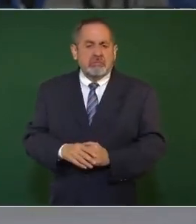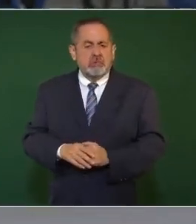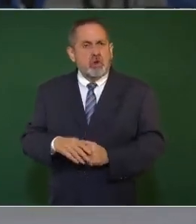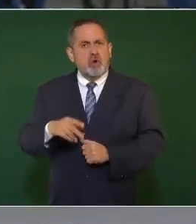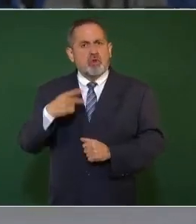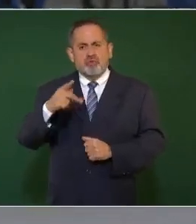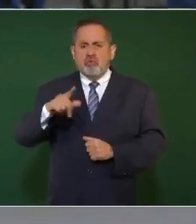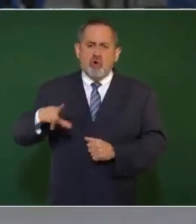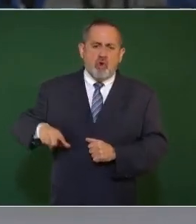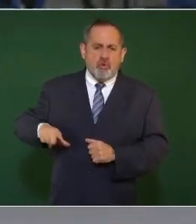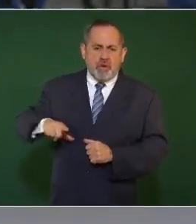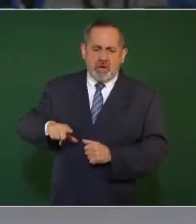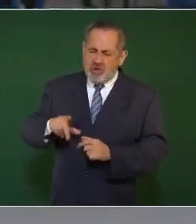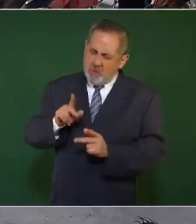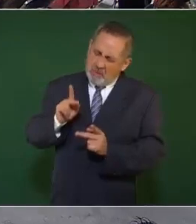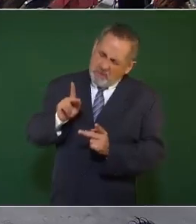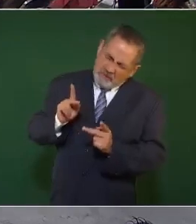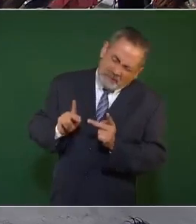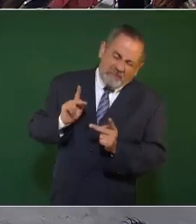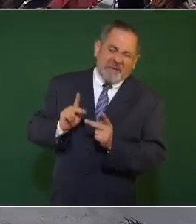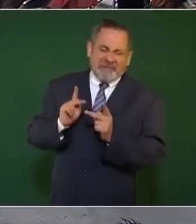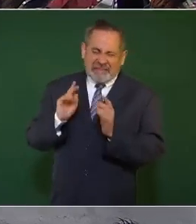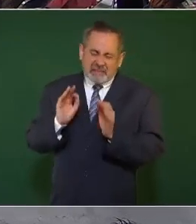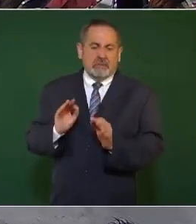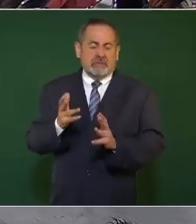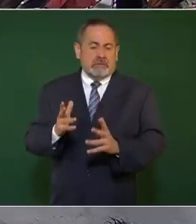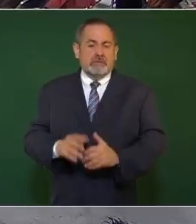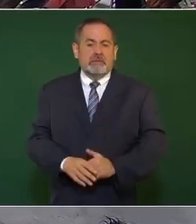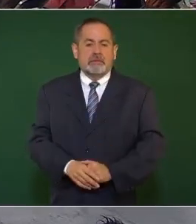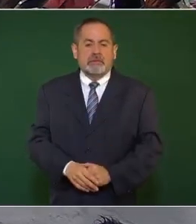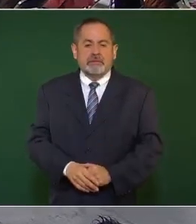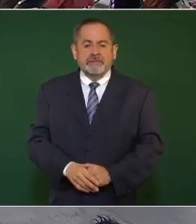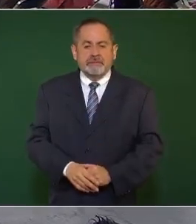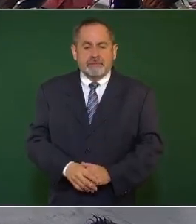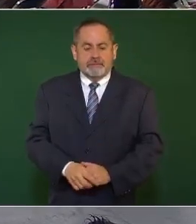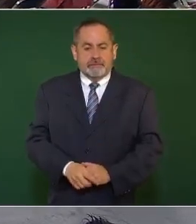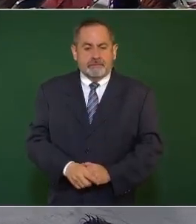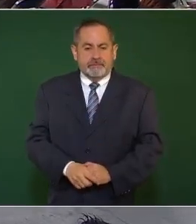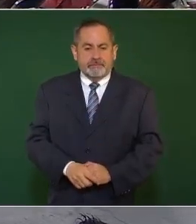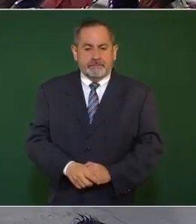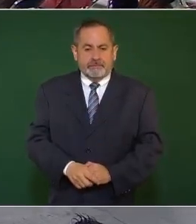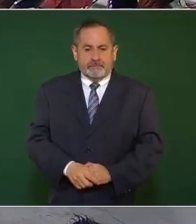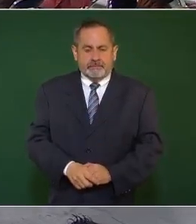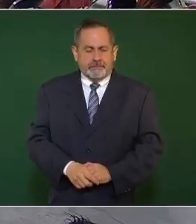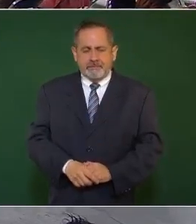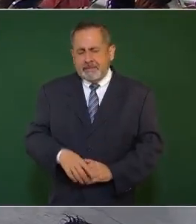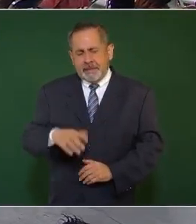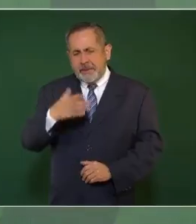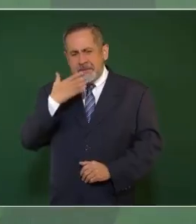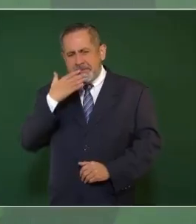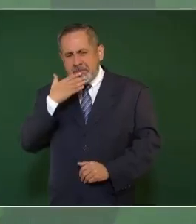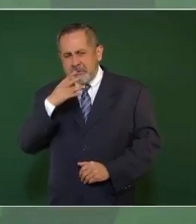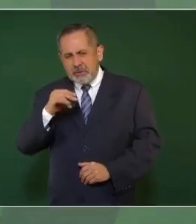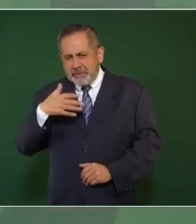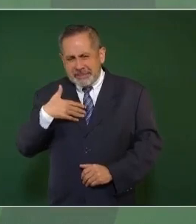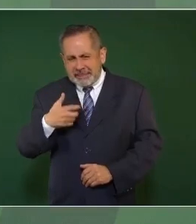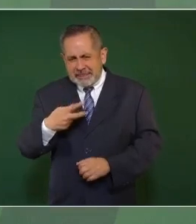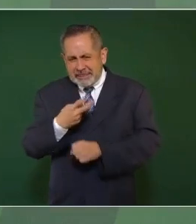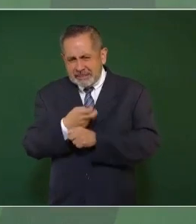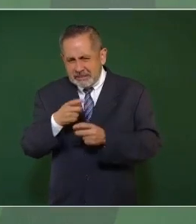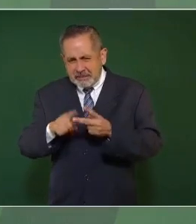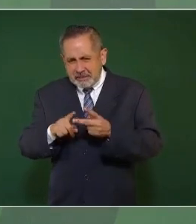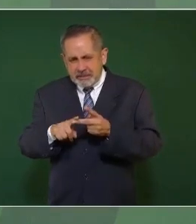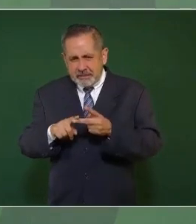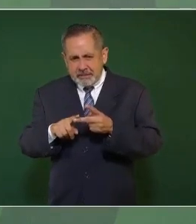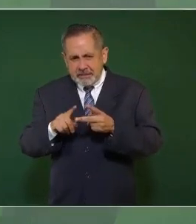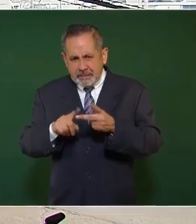su gobierno es casi perfecto. A ver, la No te entendí bien la segunda pregunta.